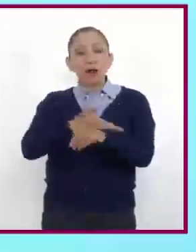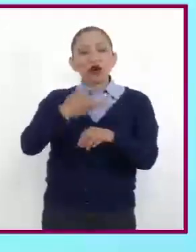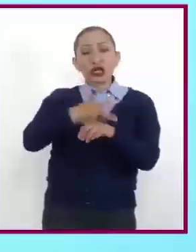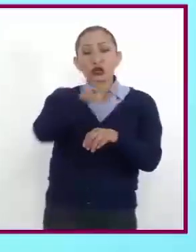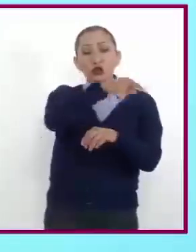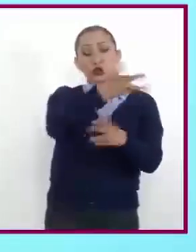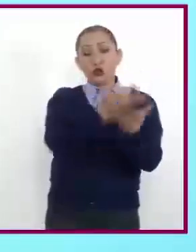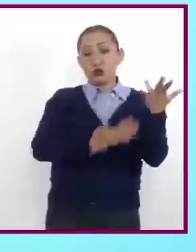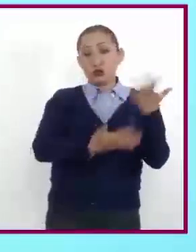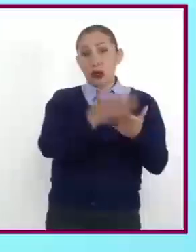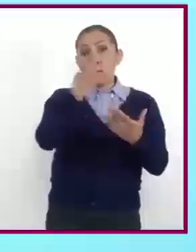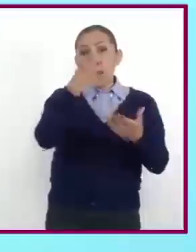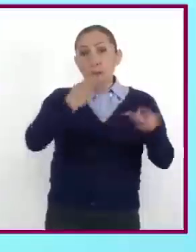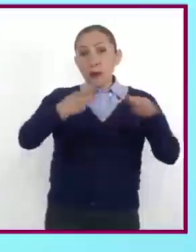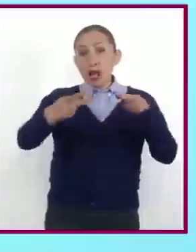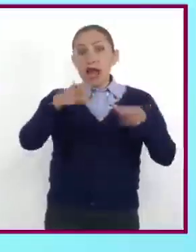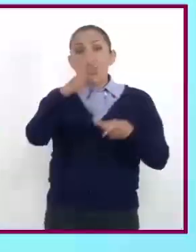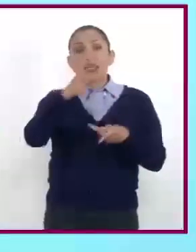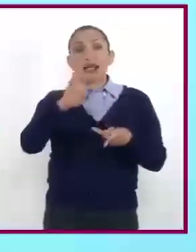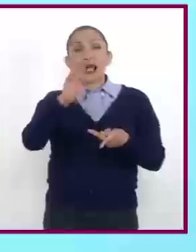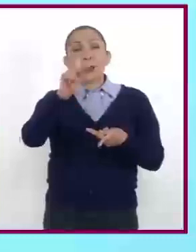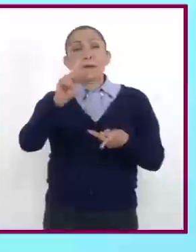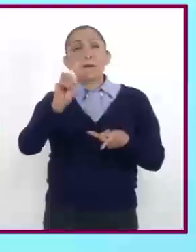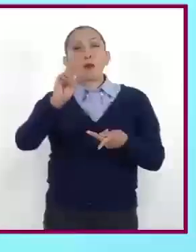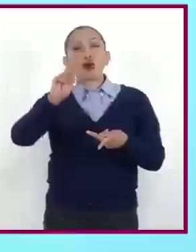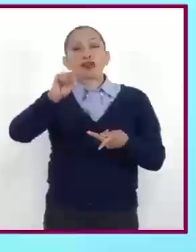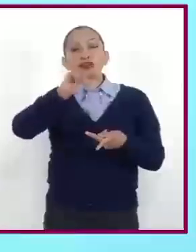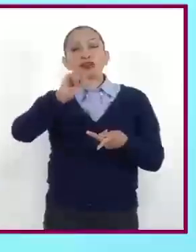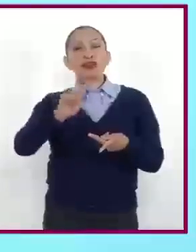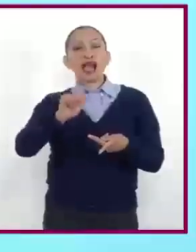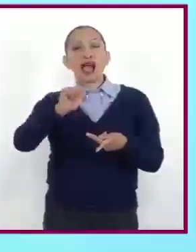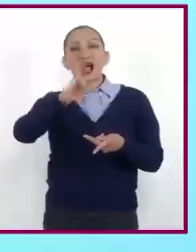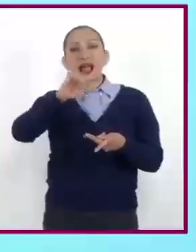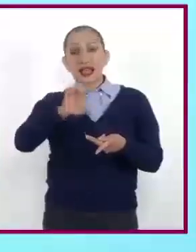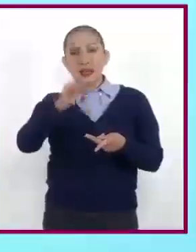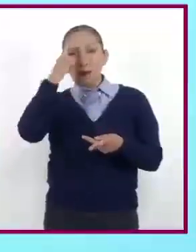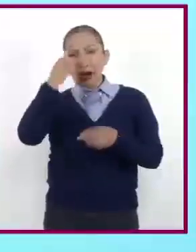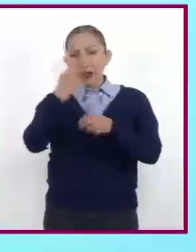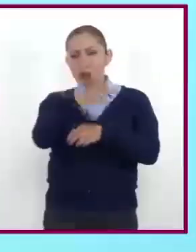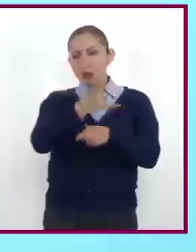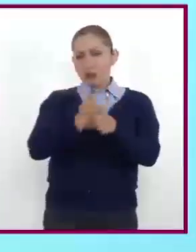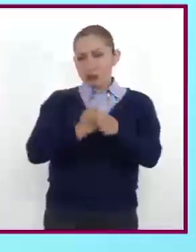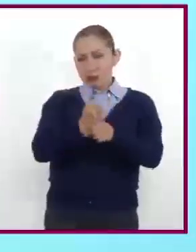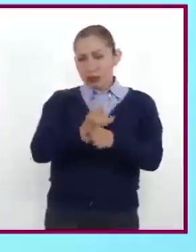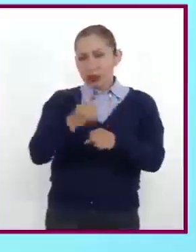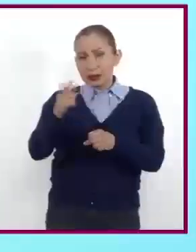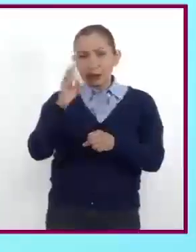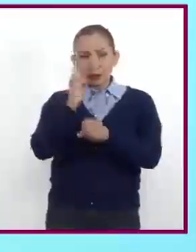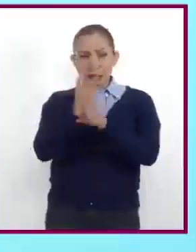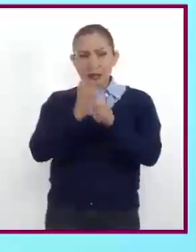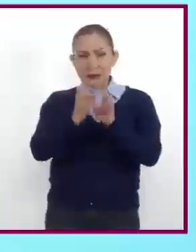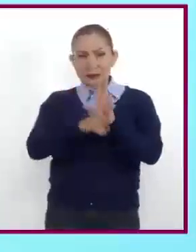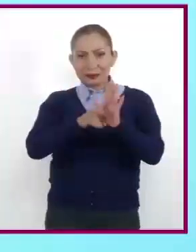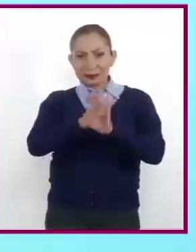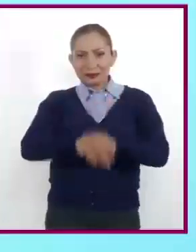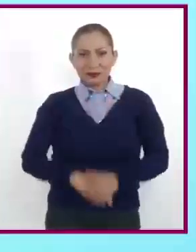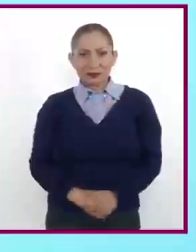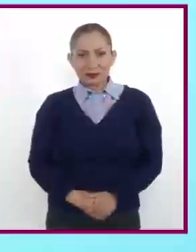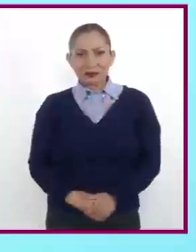que sigue para preparar un reportaje basado en una investigación, las y los invitamos a ver el siguiente